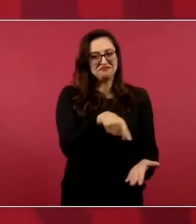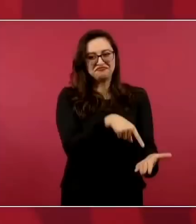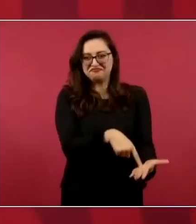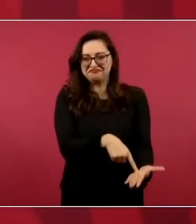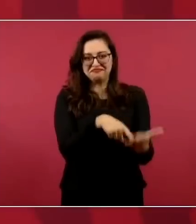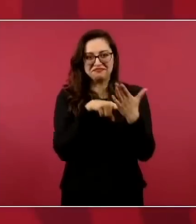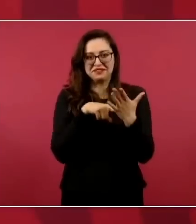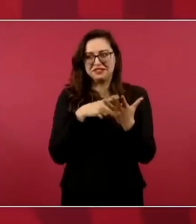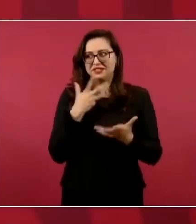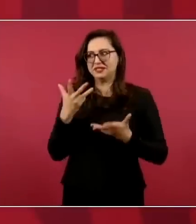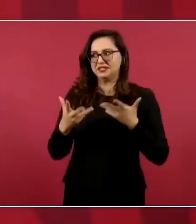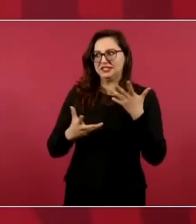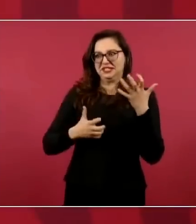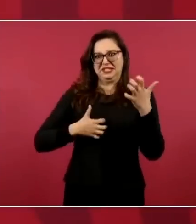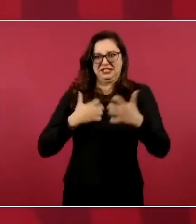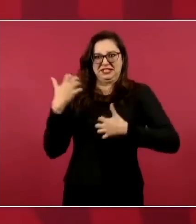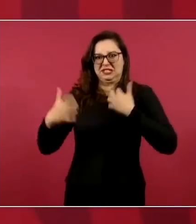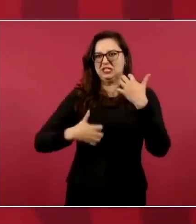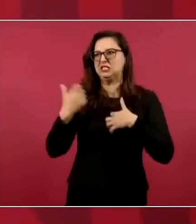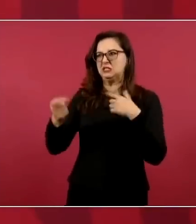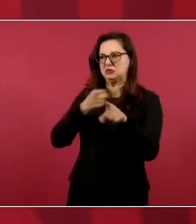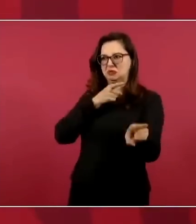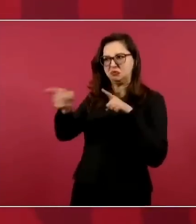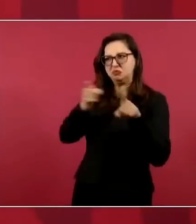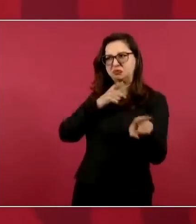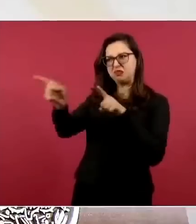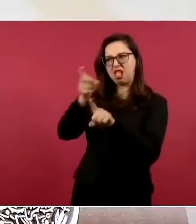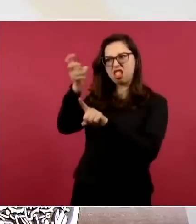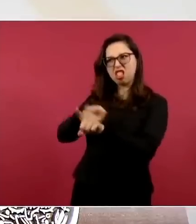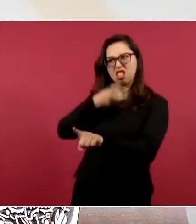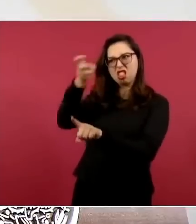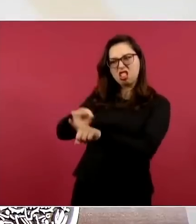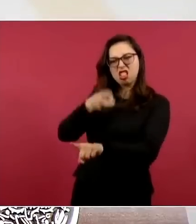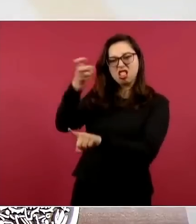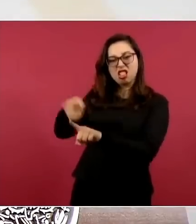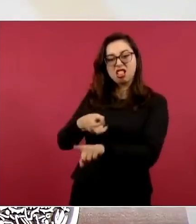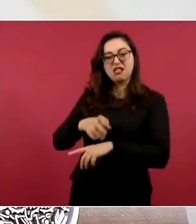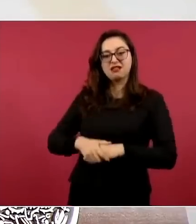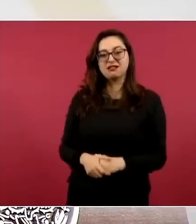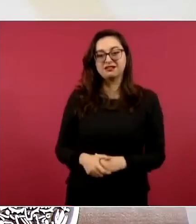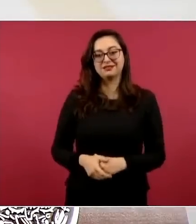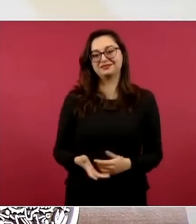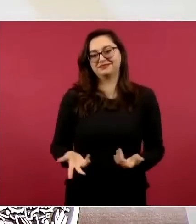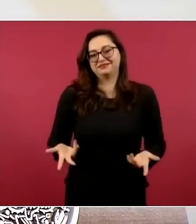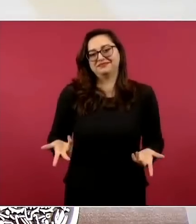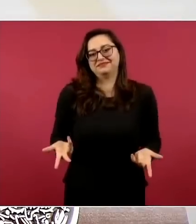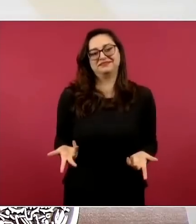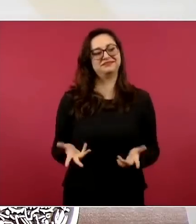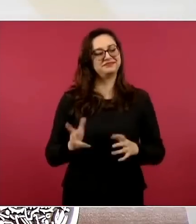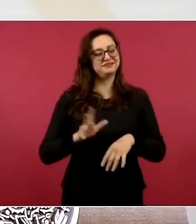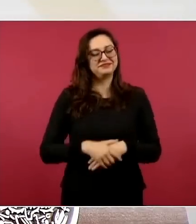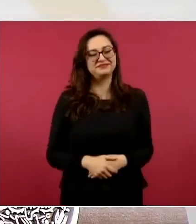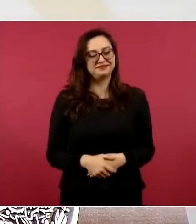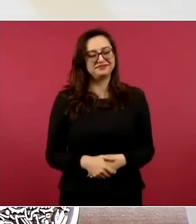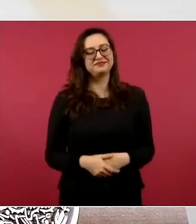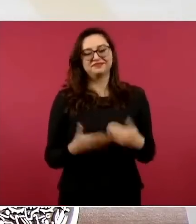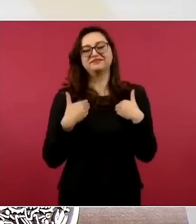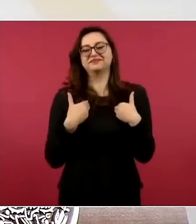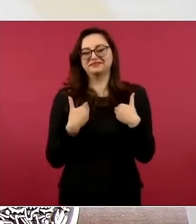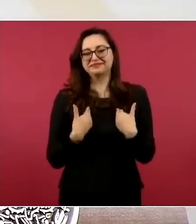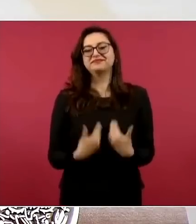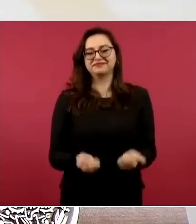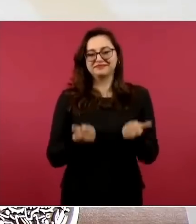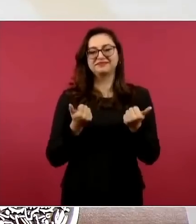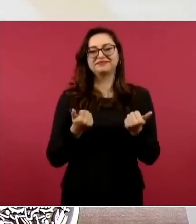pues los insultos y se sienten agredidos. Y ahí están